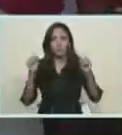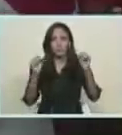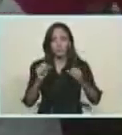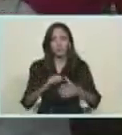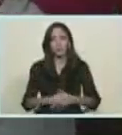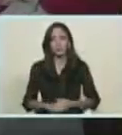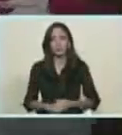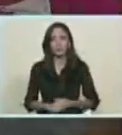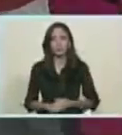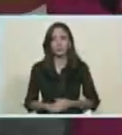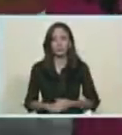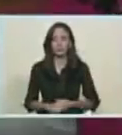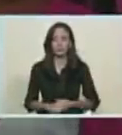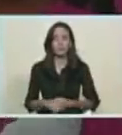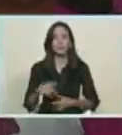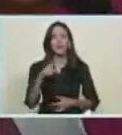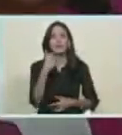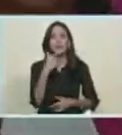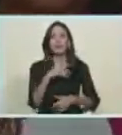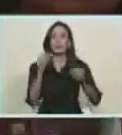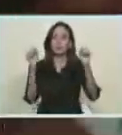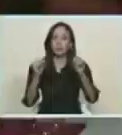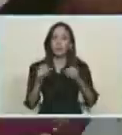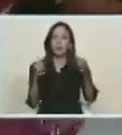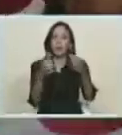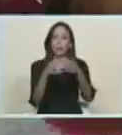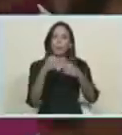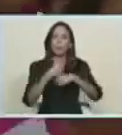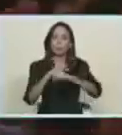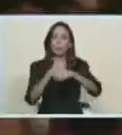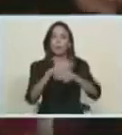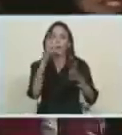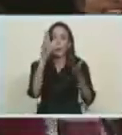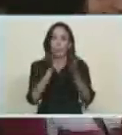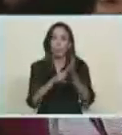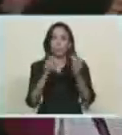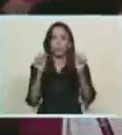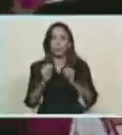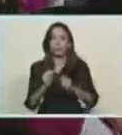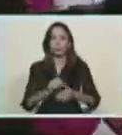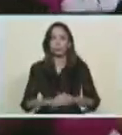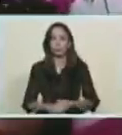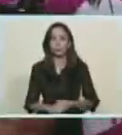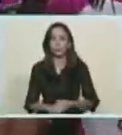Si lo aprueba, la aprueba la clase obrera, aprobado está.